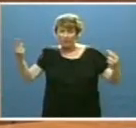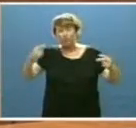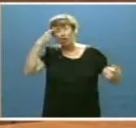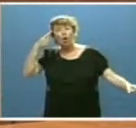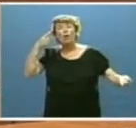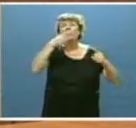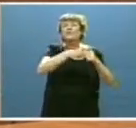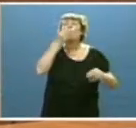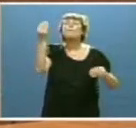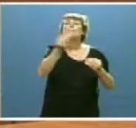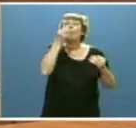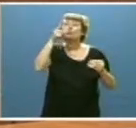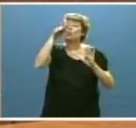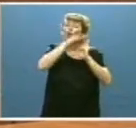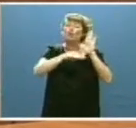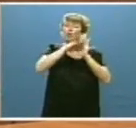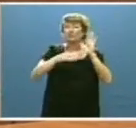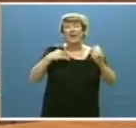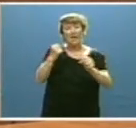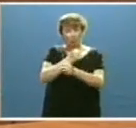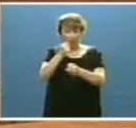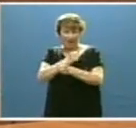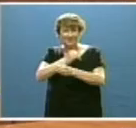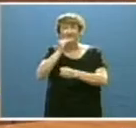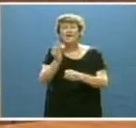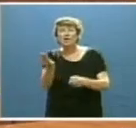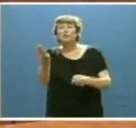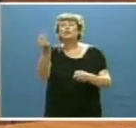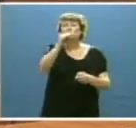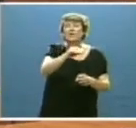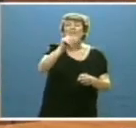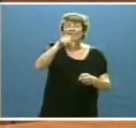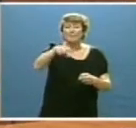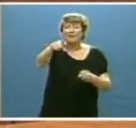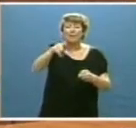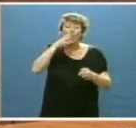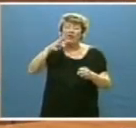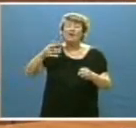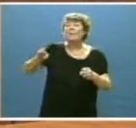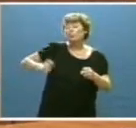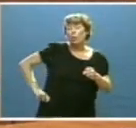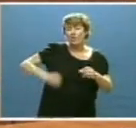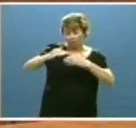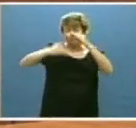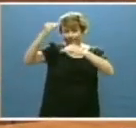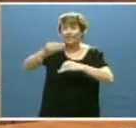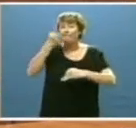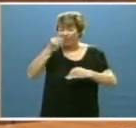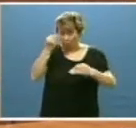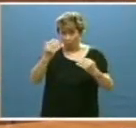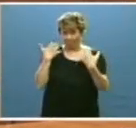la mejora de sus condiciones laborales así como el incremento de sus expectativas de desarrollo profesional